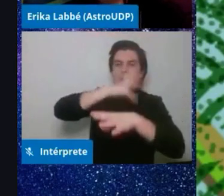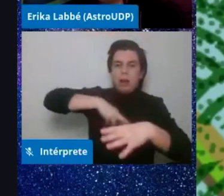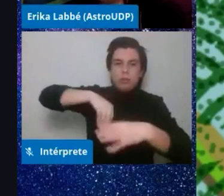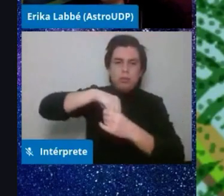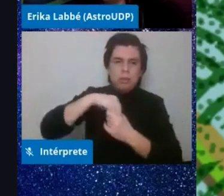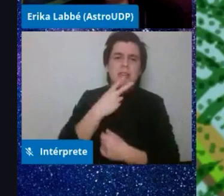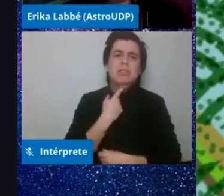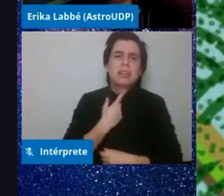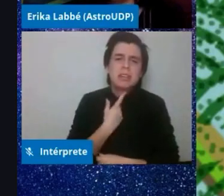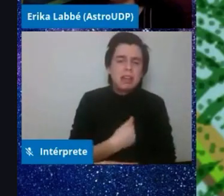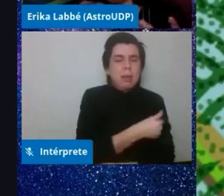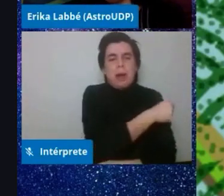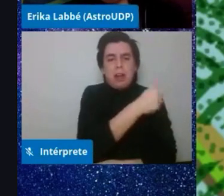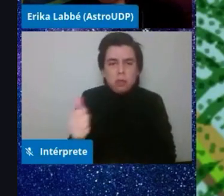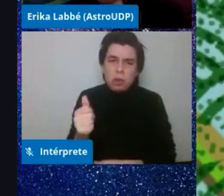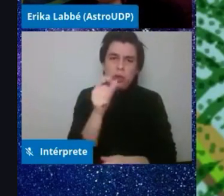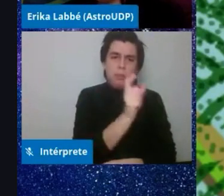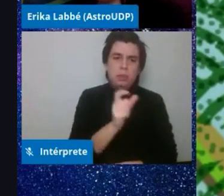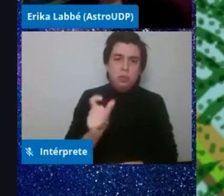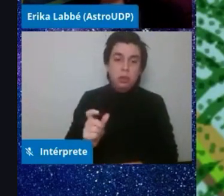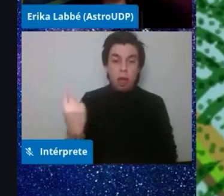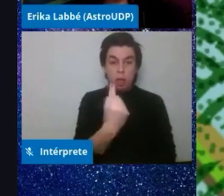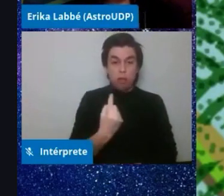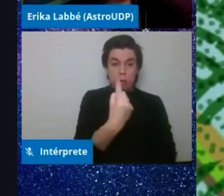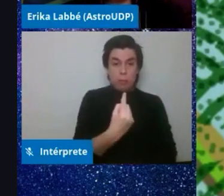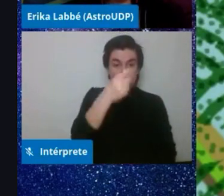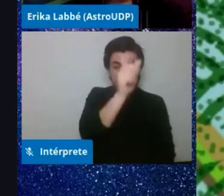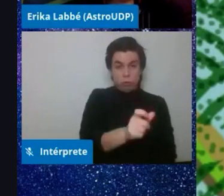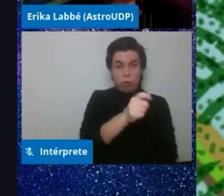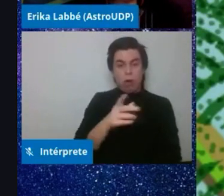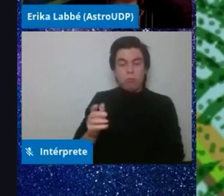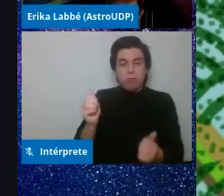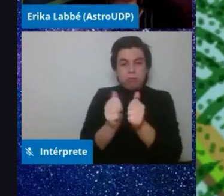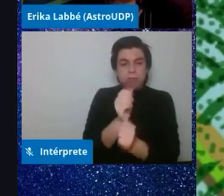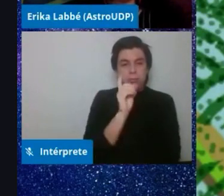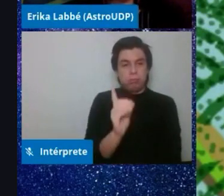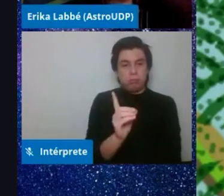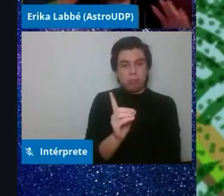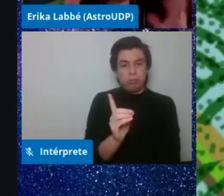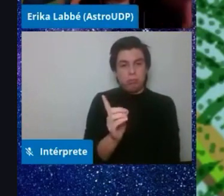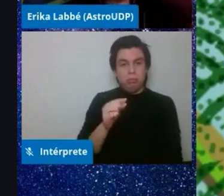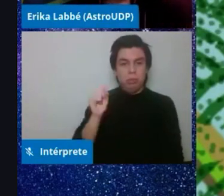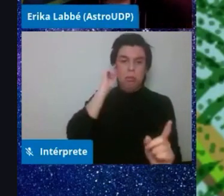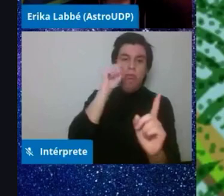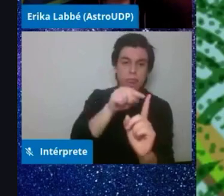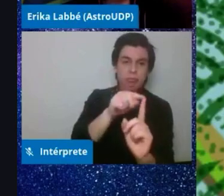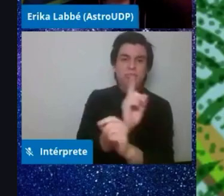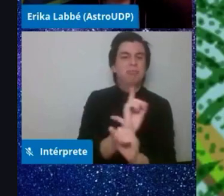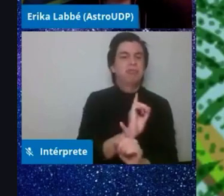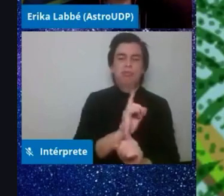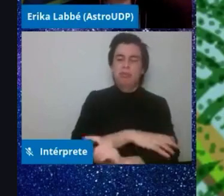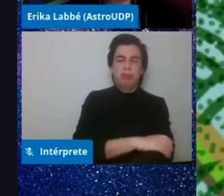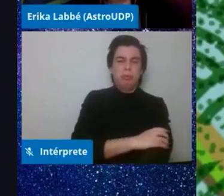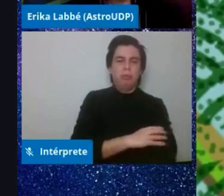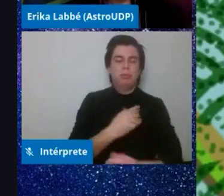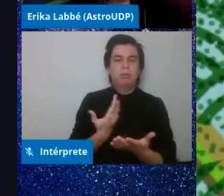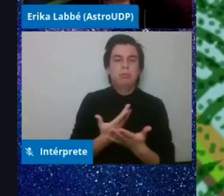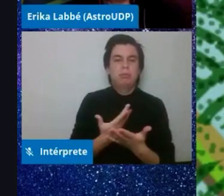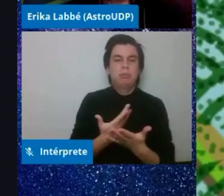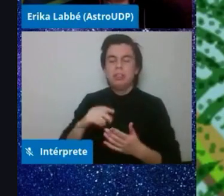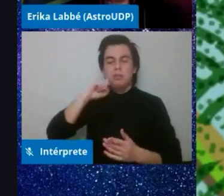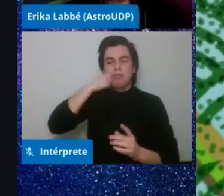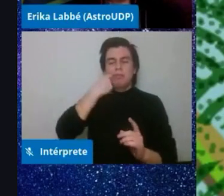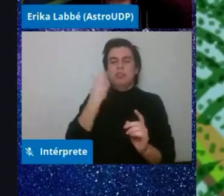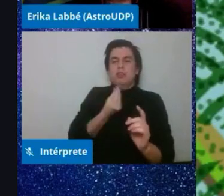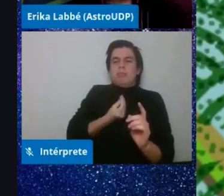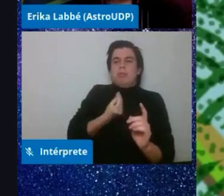personas. No solamente para las personas con alguna discapacidad a la que estén dirigidas, en realidad tiene este concepto, como les digo,